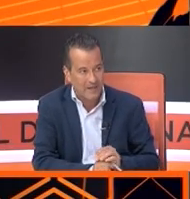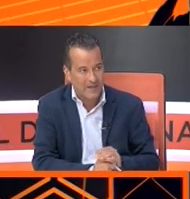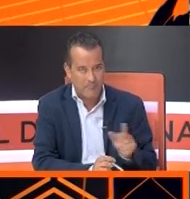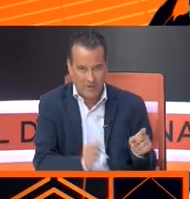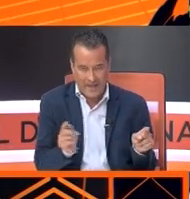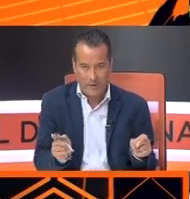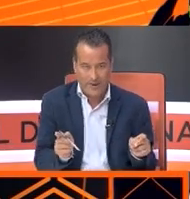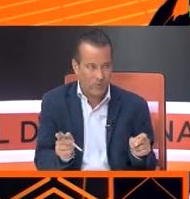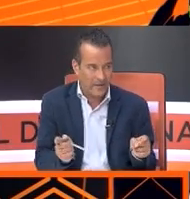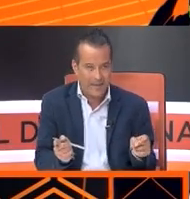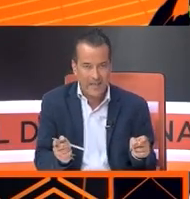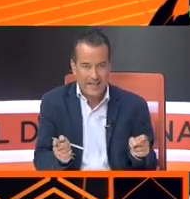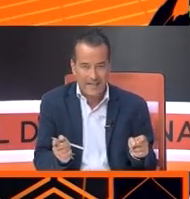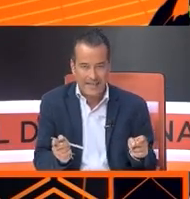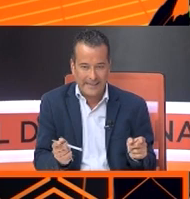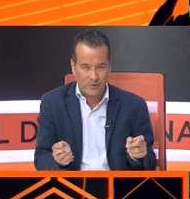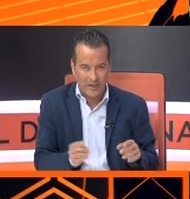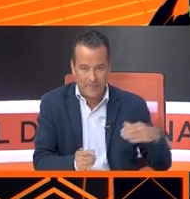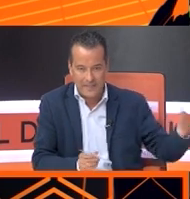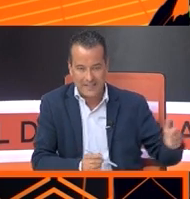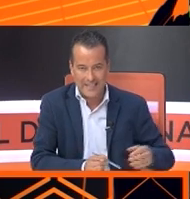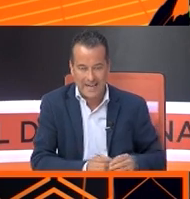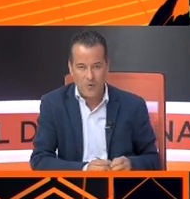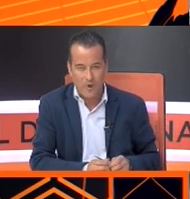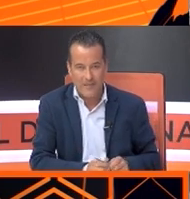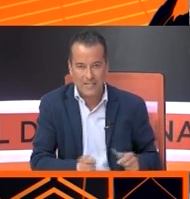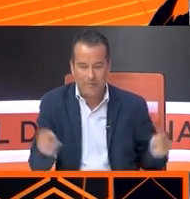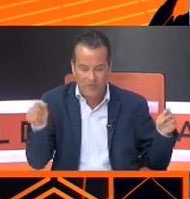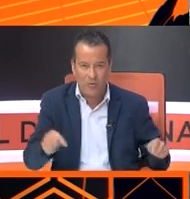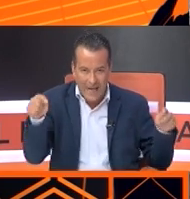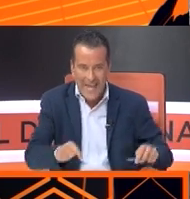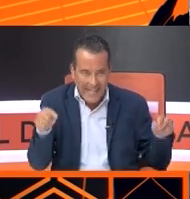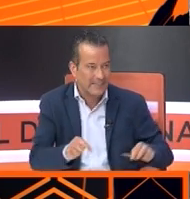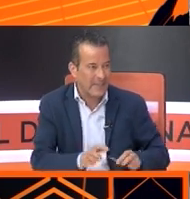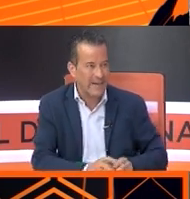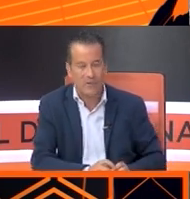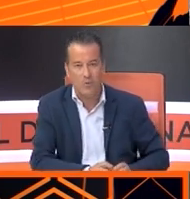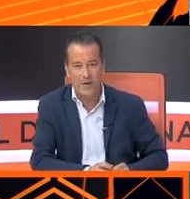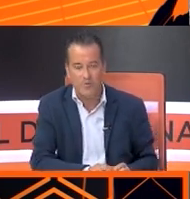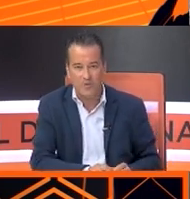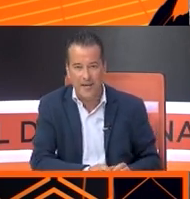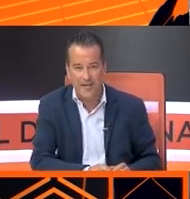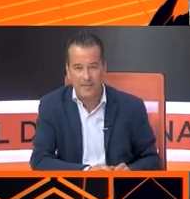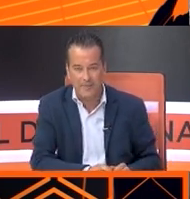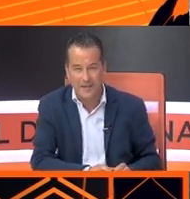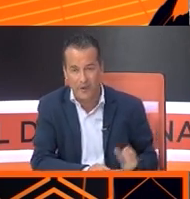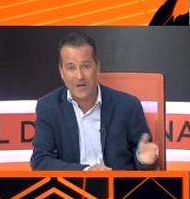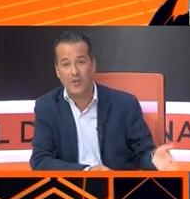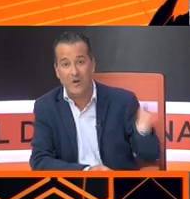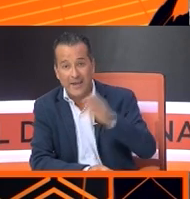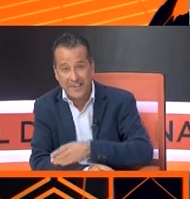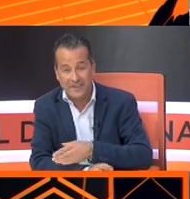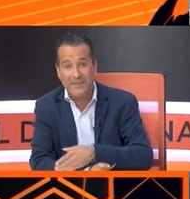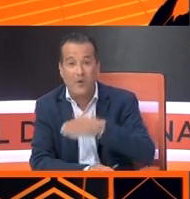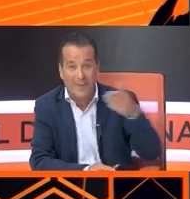libre, porque recordarán ustedes, históricamente, hace ya algunos meses, la profunda guerra interna que tuvo la Agrupación Herreña Independiente con